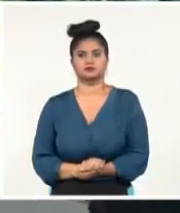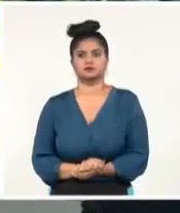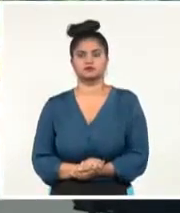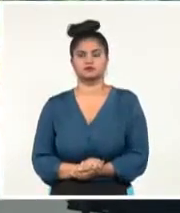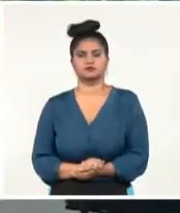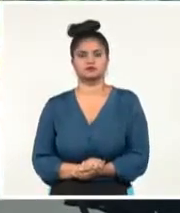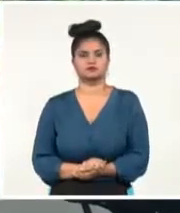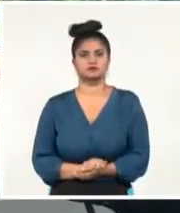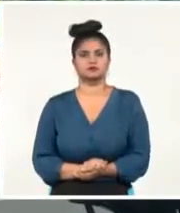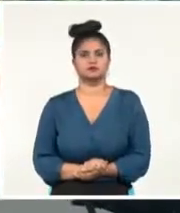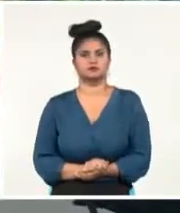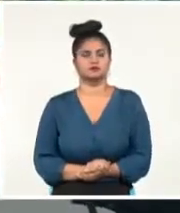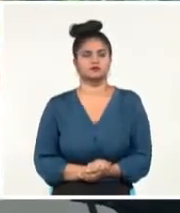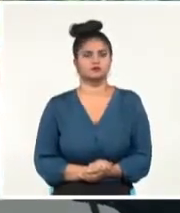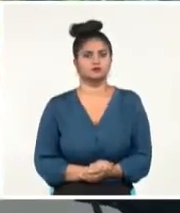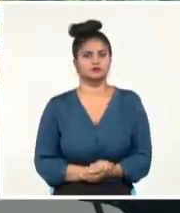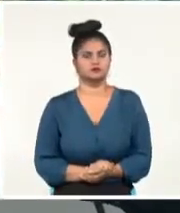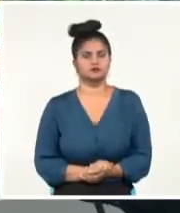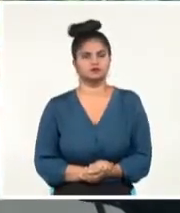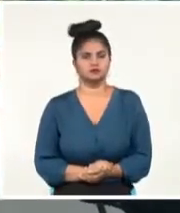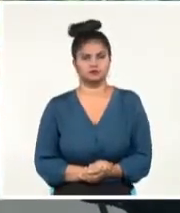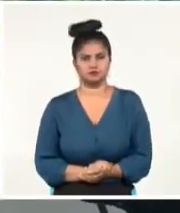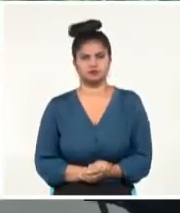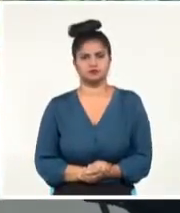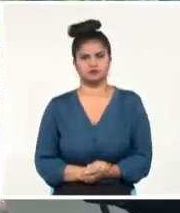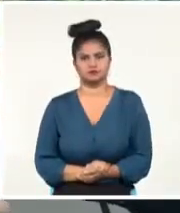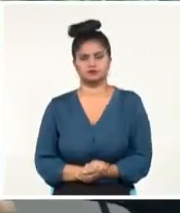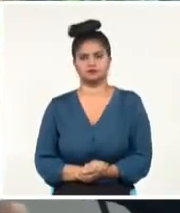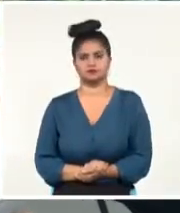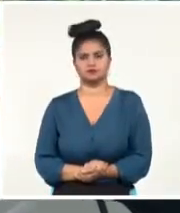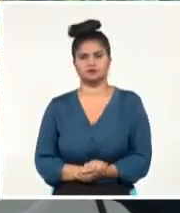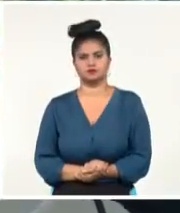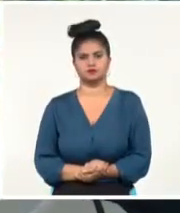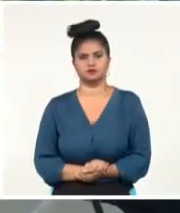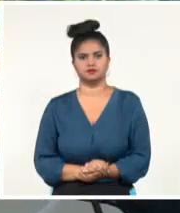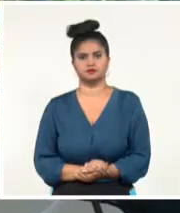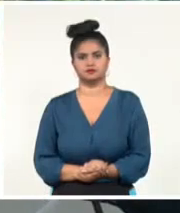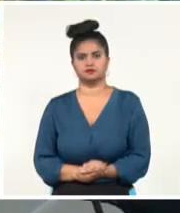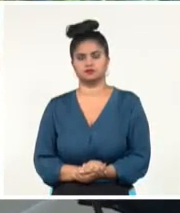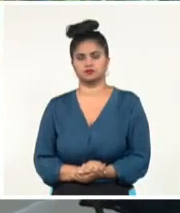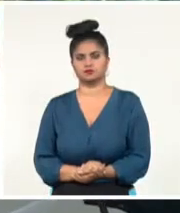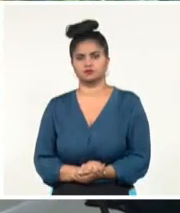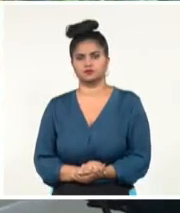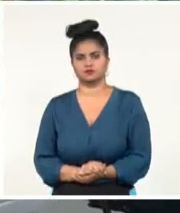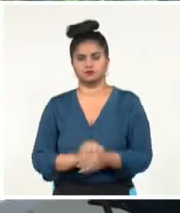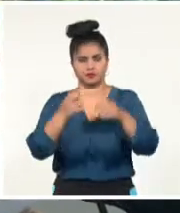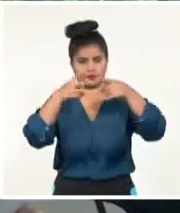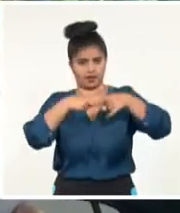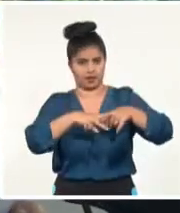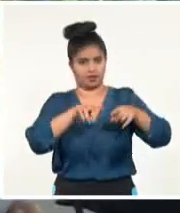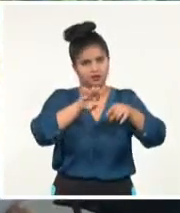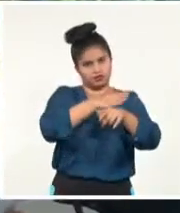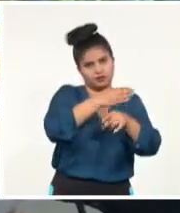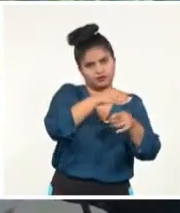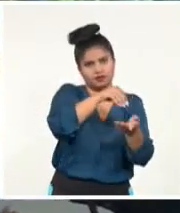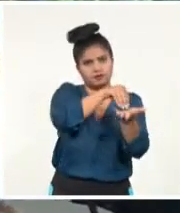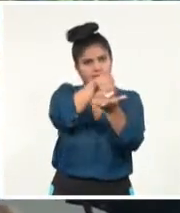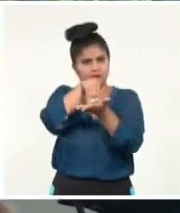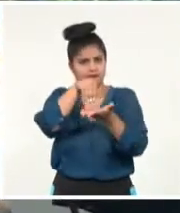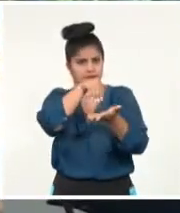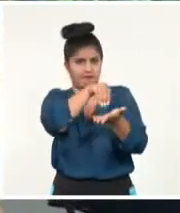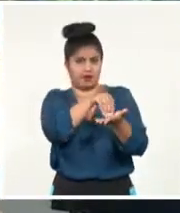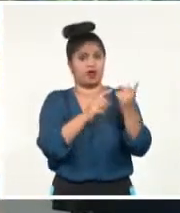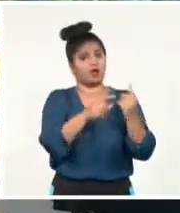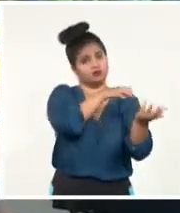debe garantizar un nivel de estabilidad en su operación para lo que queda del año con el mantenimiento que le estamos ejecutando. Adicionalmente, tenemos